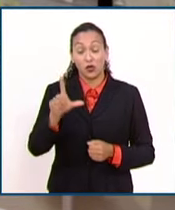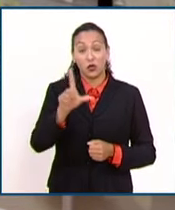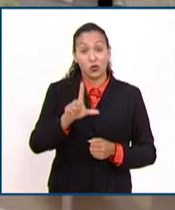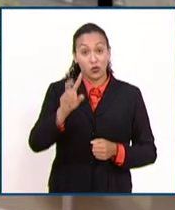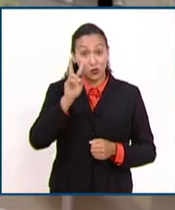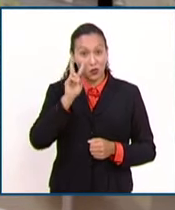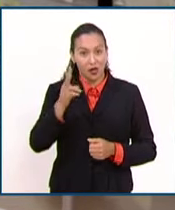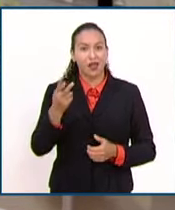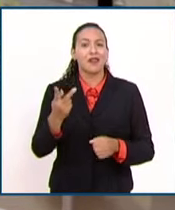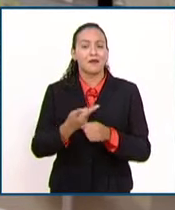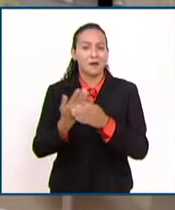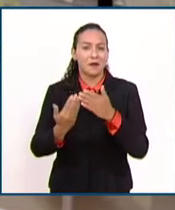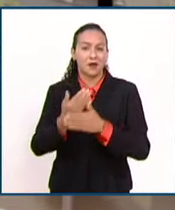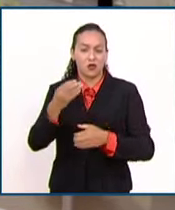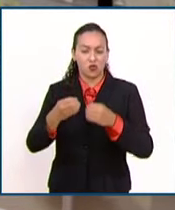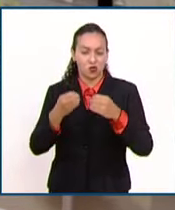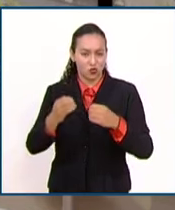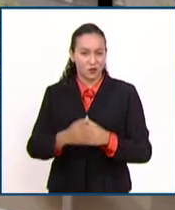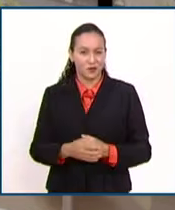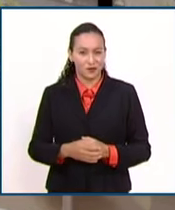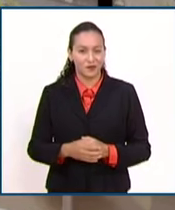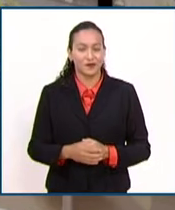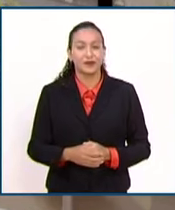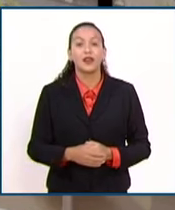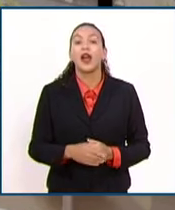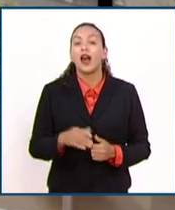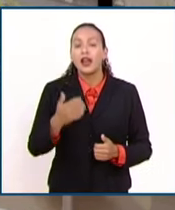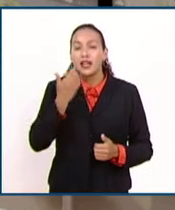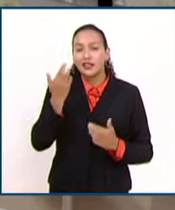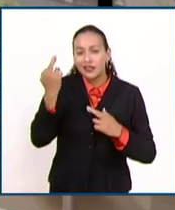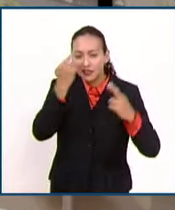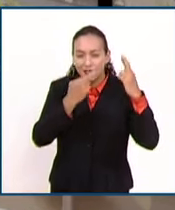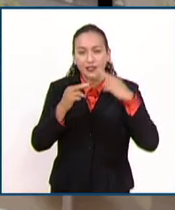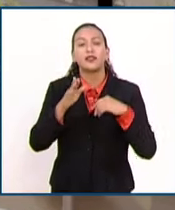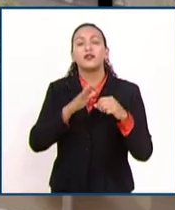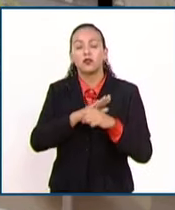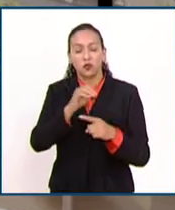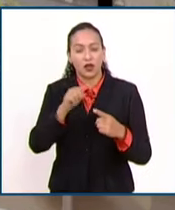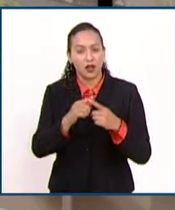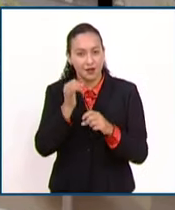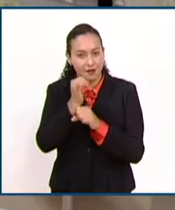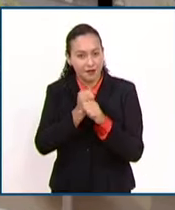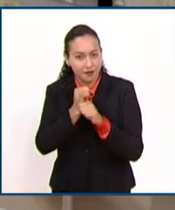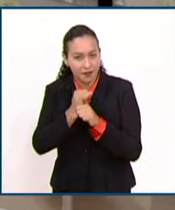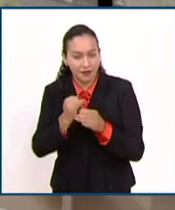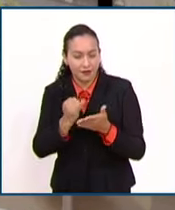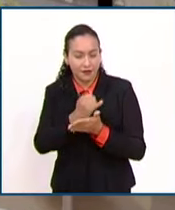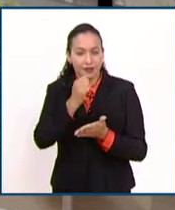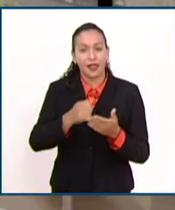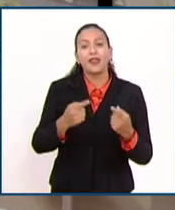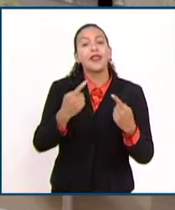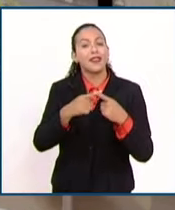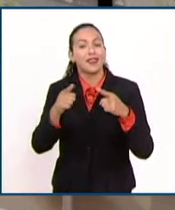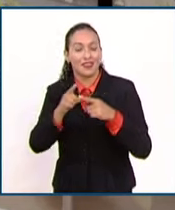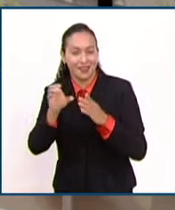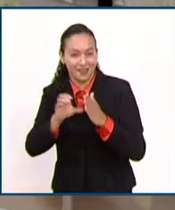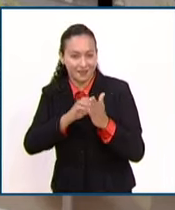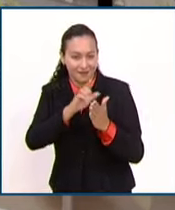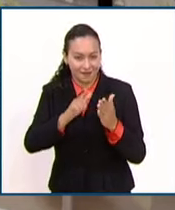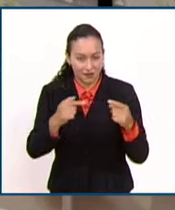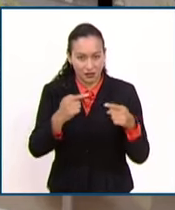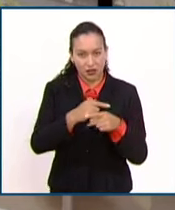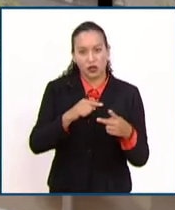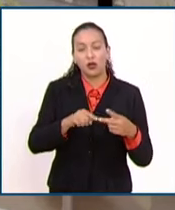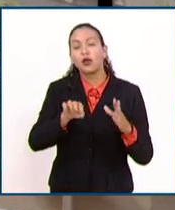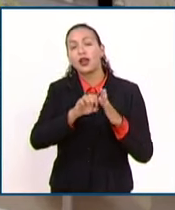siga la sesión del Pleno de la Suprema Corte. En esta ocasión tienen previsto culminar el estudio y resolución de diversas controversias en las que se impugna